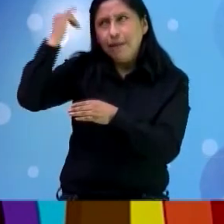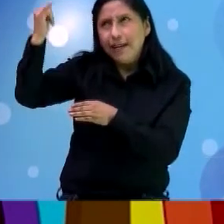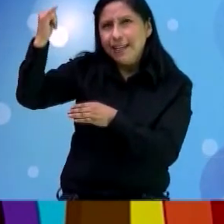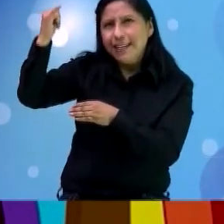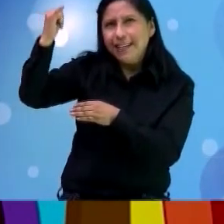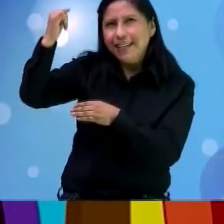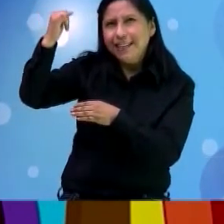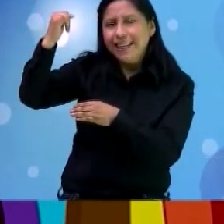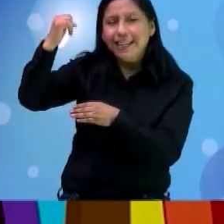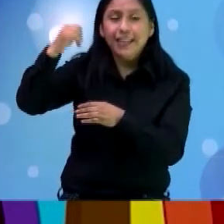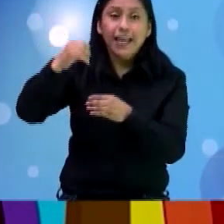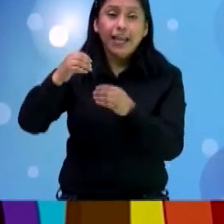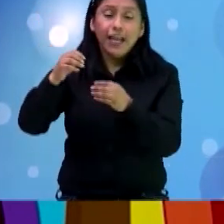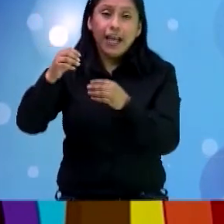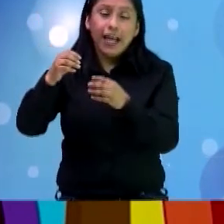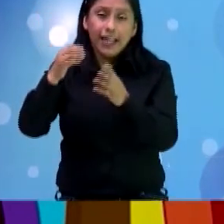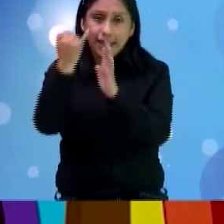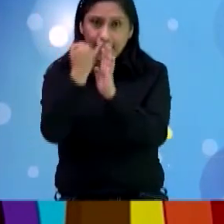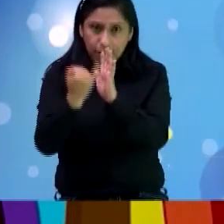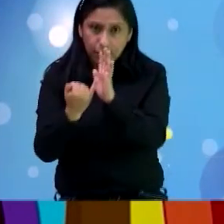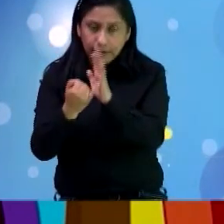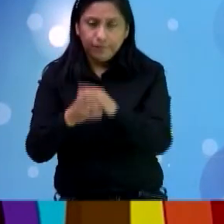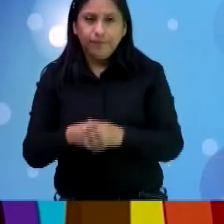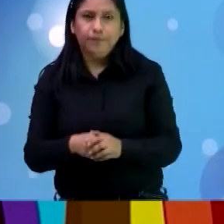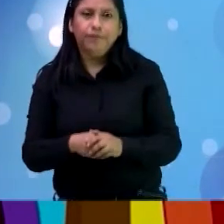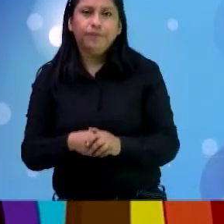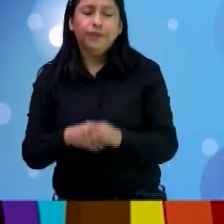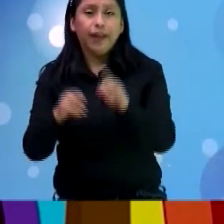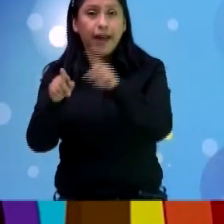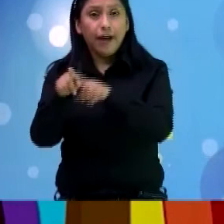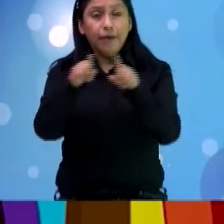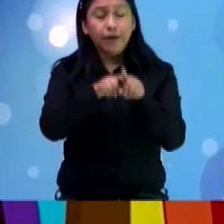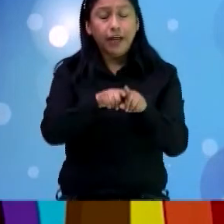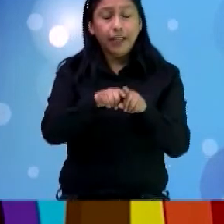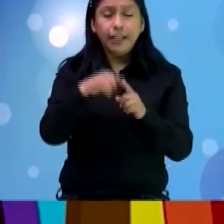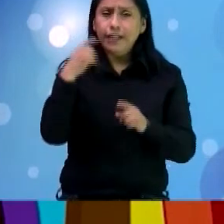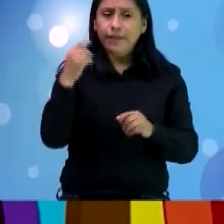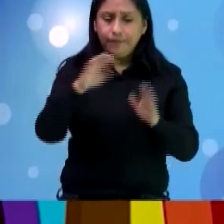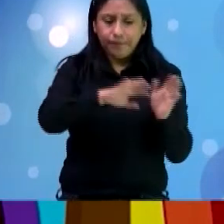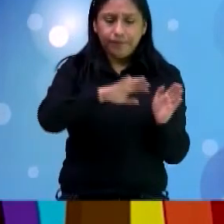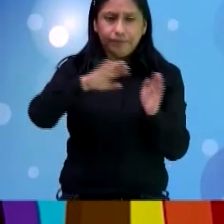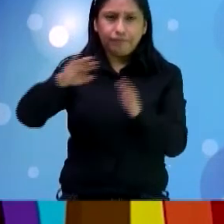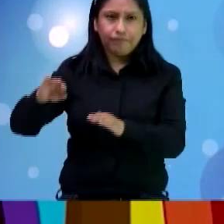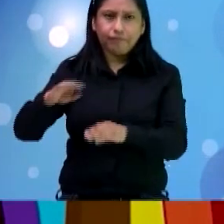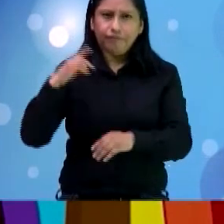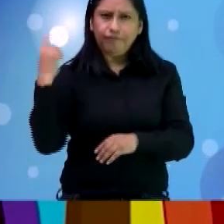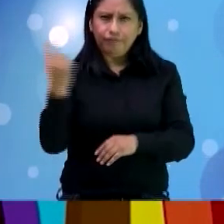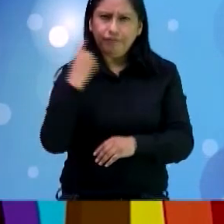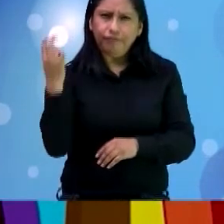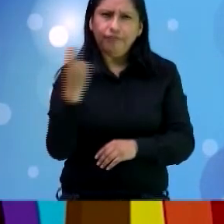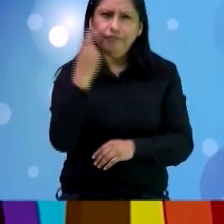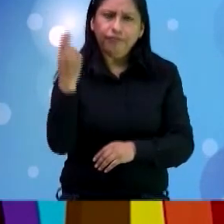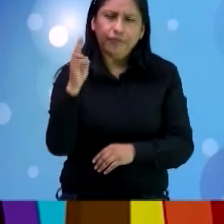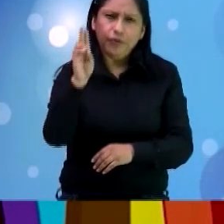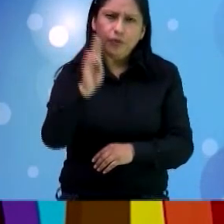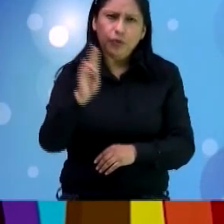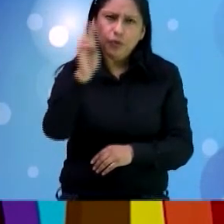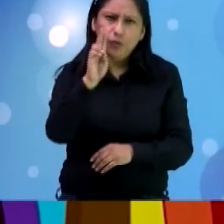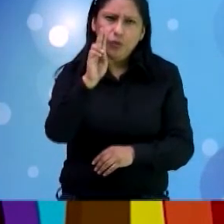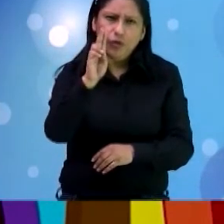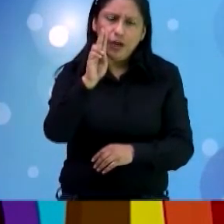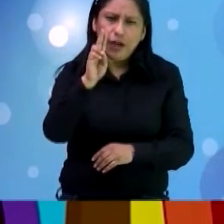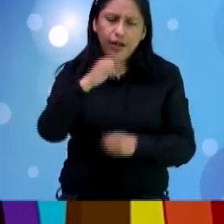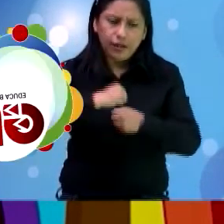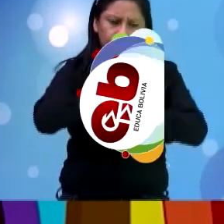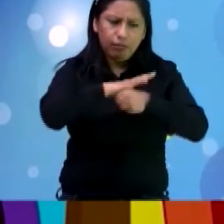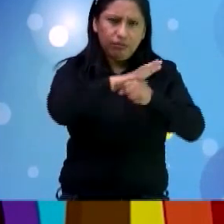olviden, siempre debemos lavarnos las manos y usar las medidas de prevención para que este virus de una vez